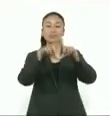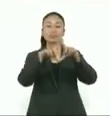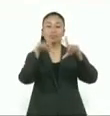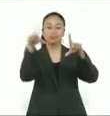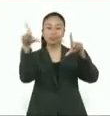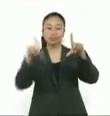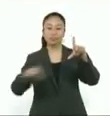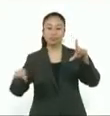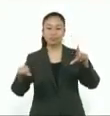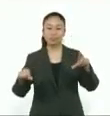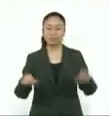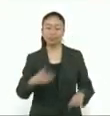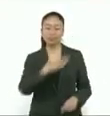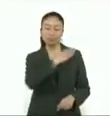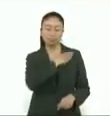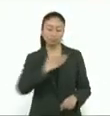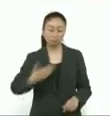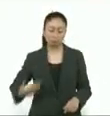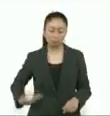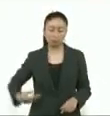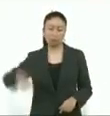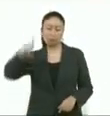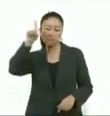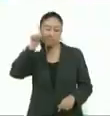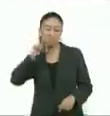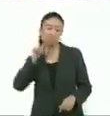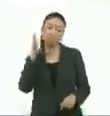tendrá presidenta.